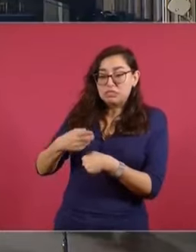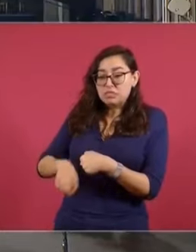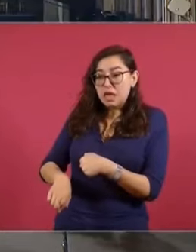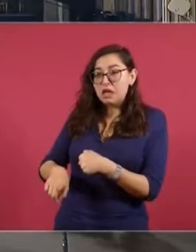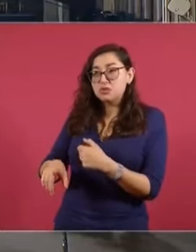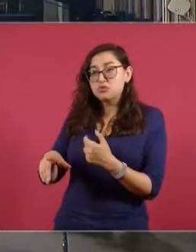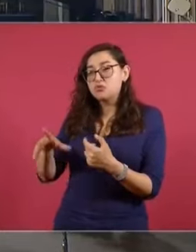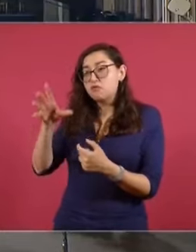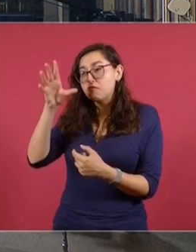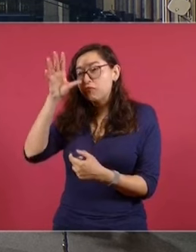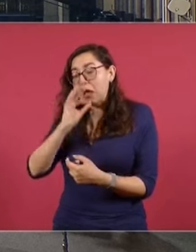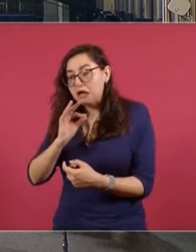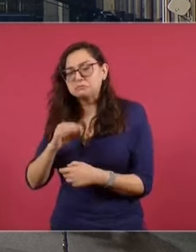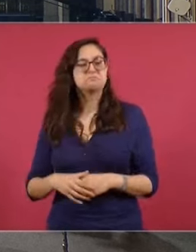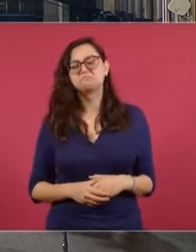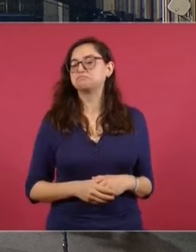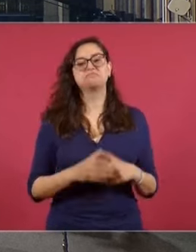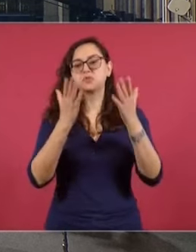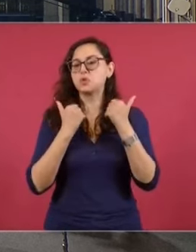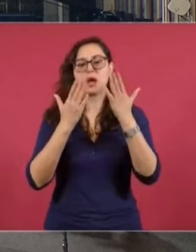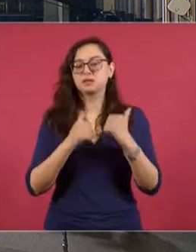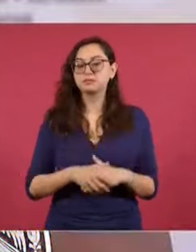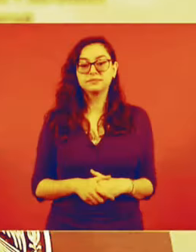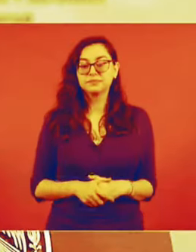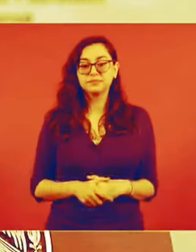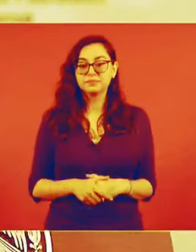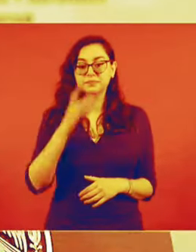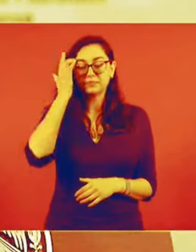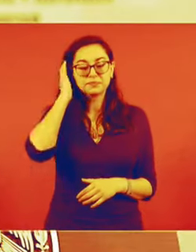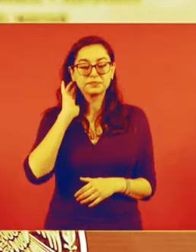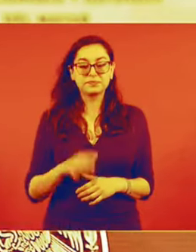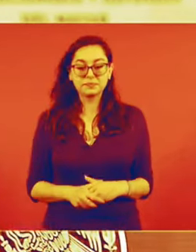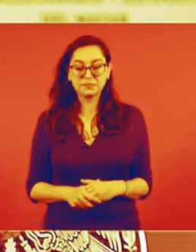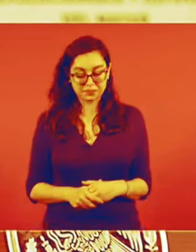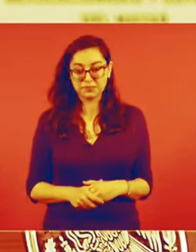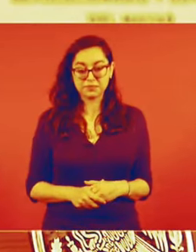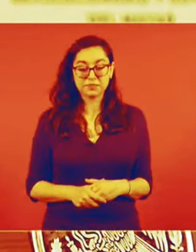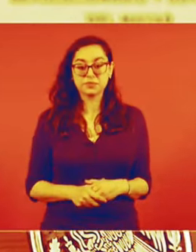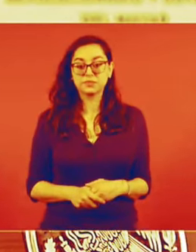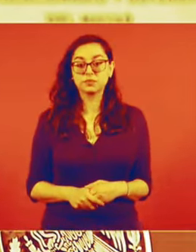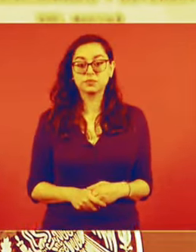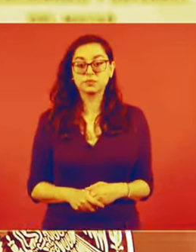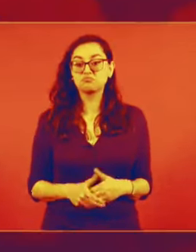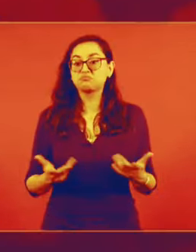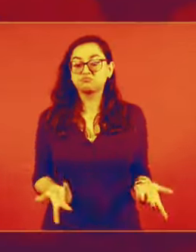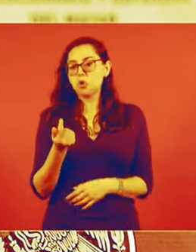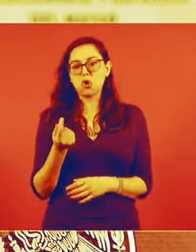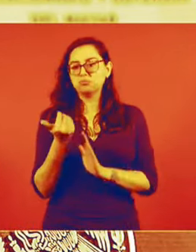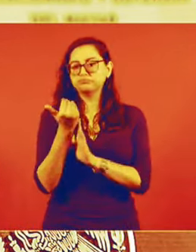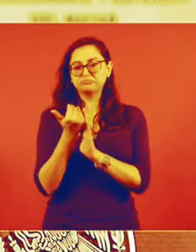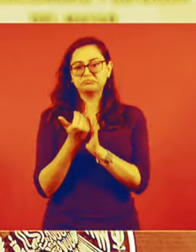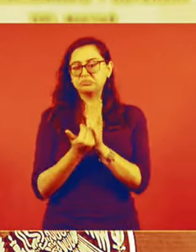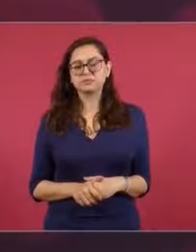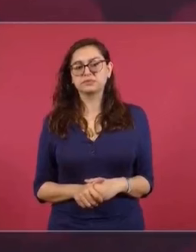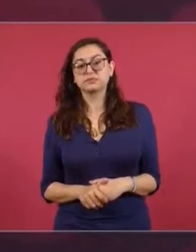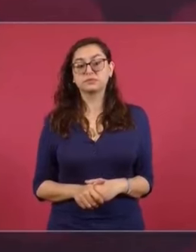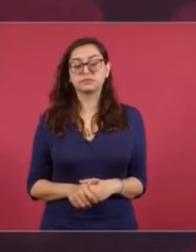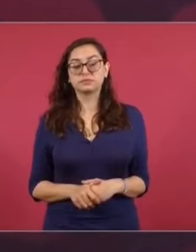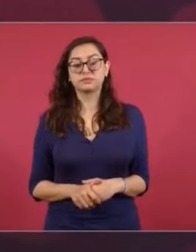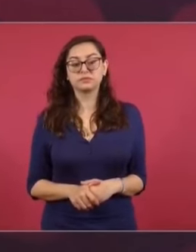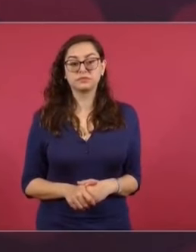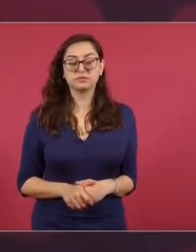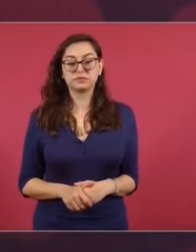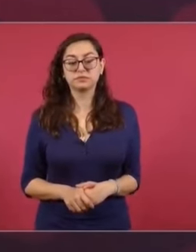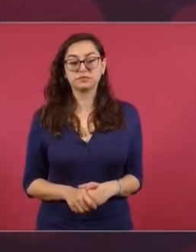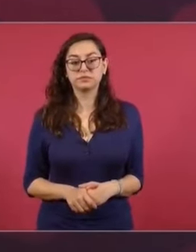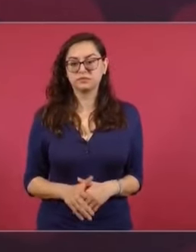hicieran, ¿no afectaría? O... No. Tenemos muy poca deuda externa. La vez pasada